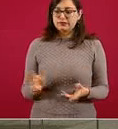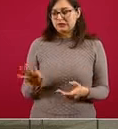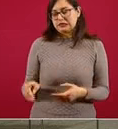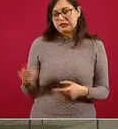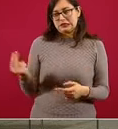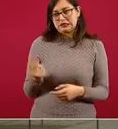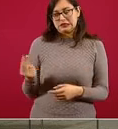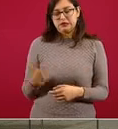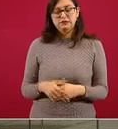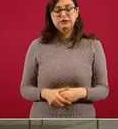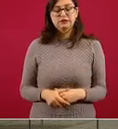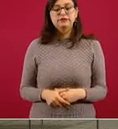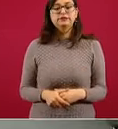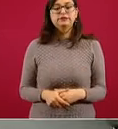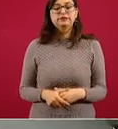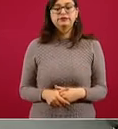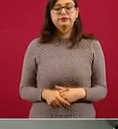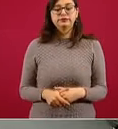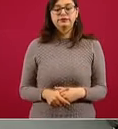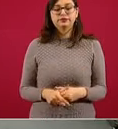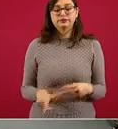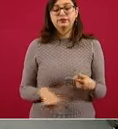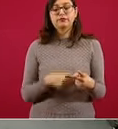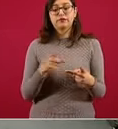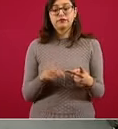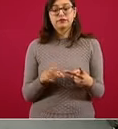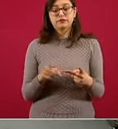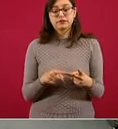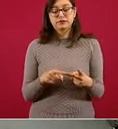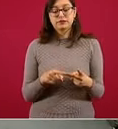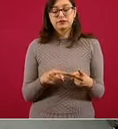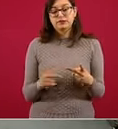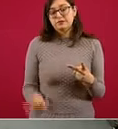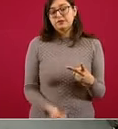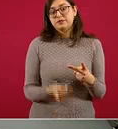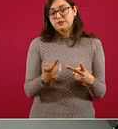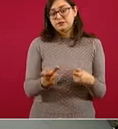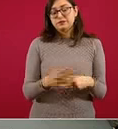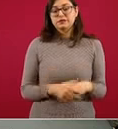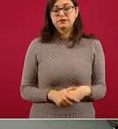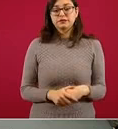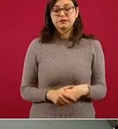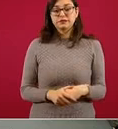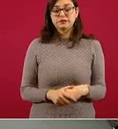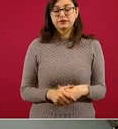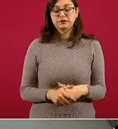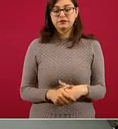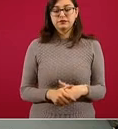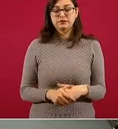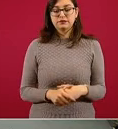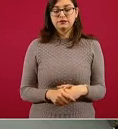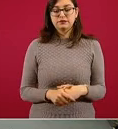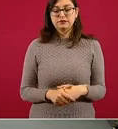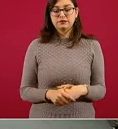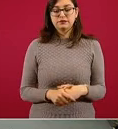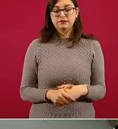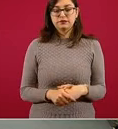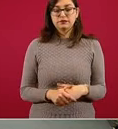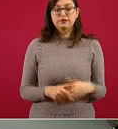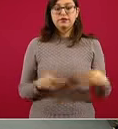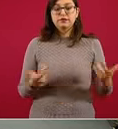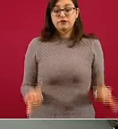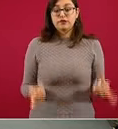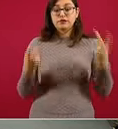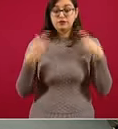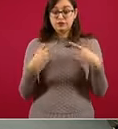de riesgo. Y bueno, también en algún momento había comentado que pues las personas estaban tardando más en estos momentos en llegar al hospital que